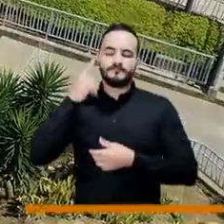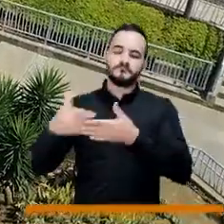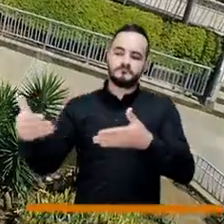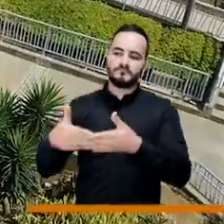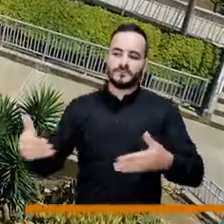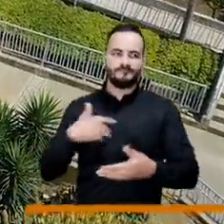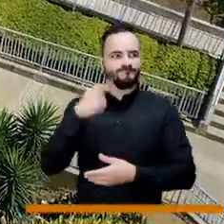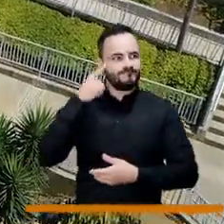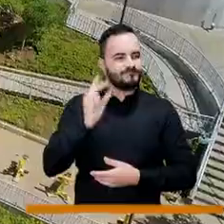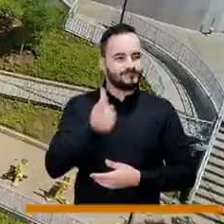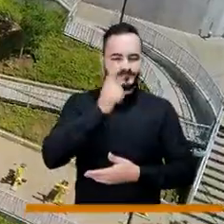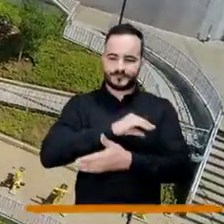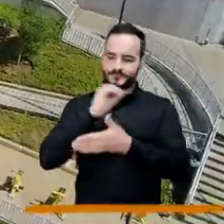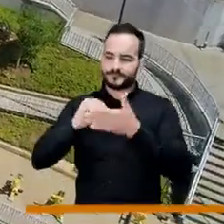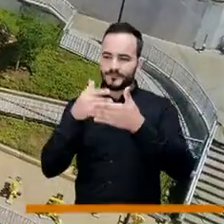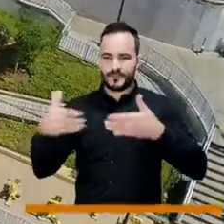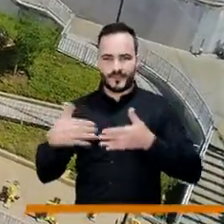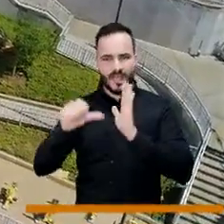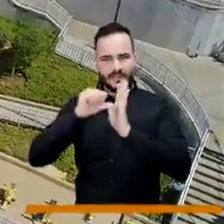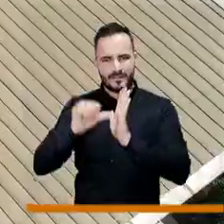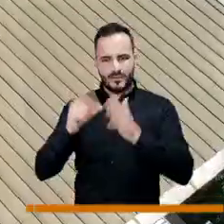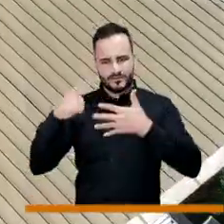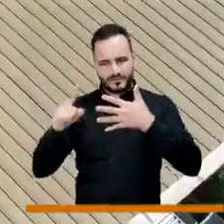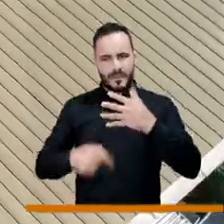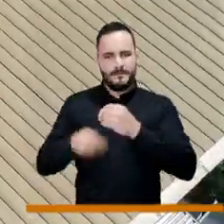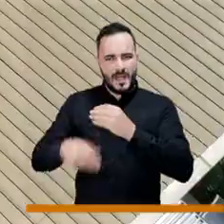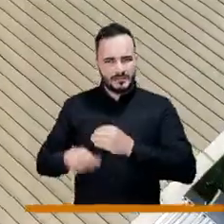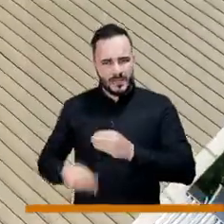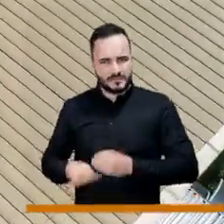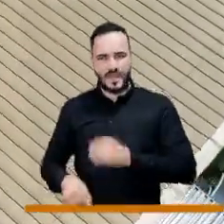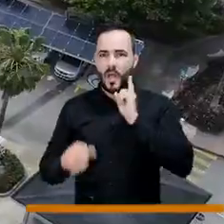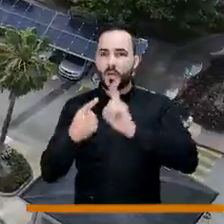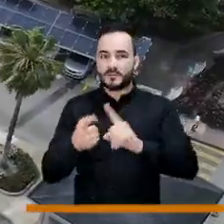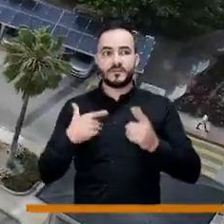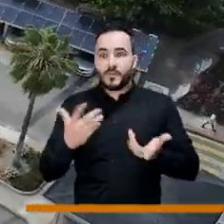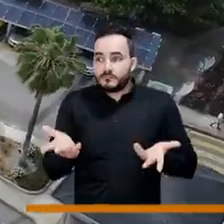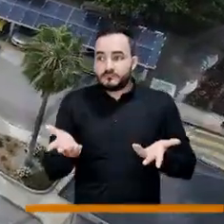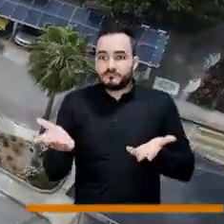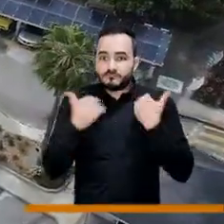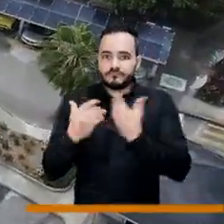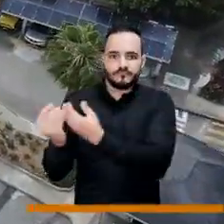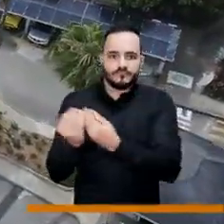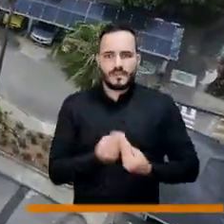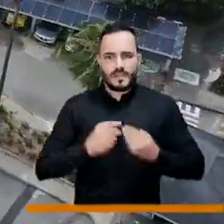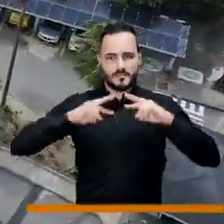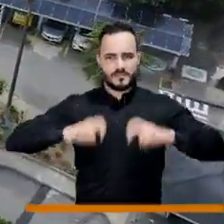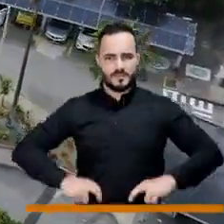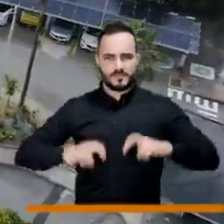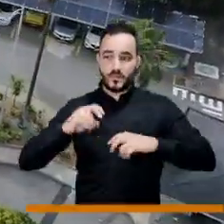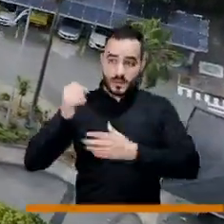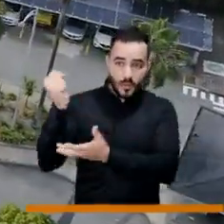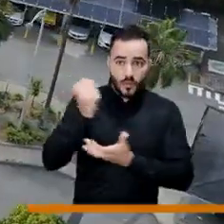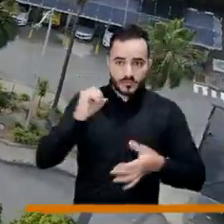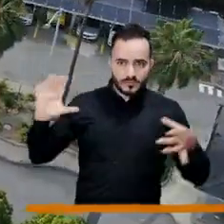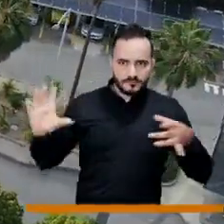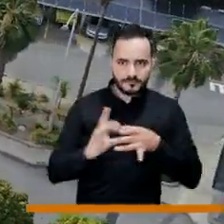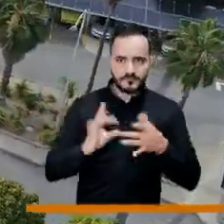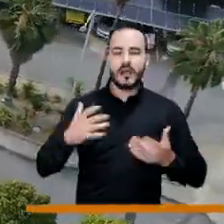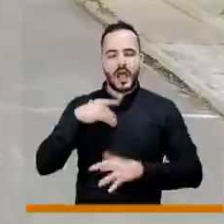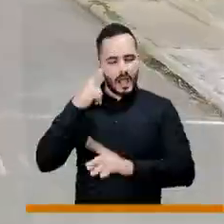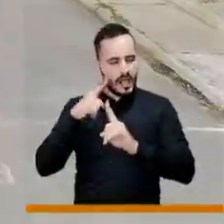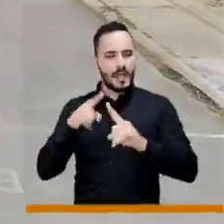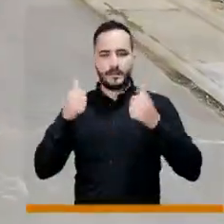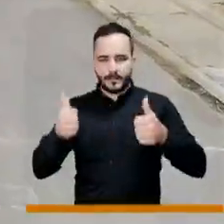se fomente y se apoye con recursos todo lo que tiene que ver con las líneas de investigación alrededor de la gestión energética,